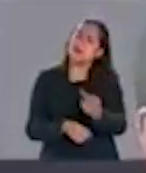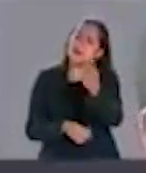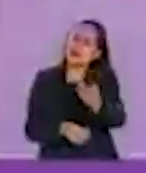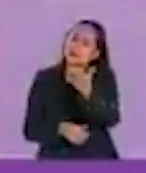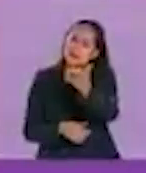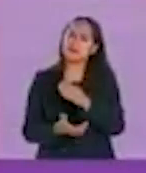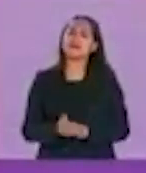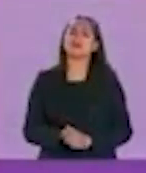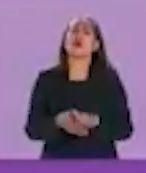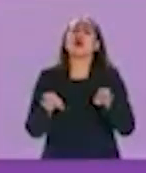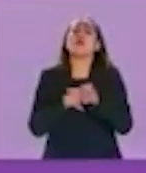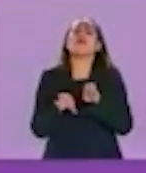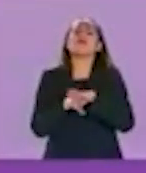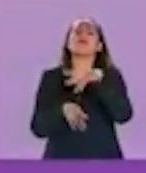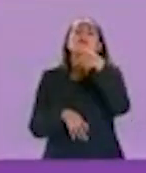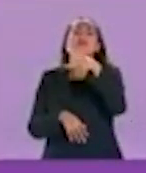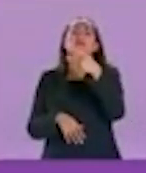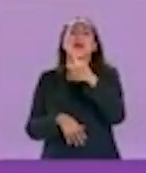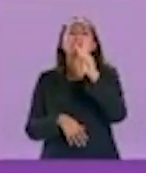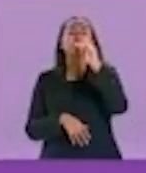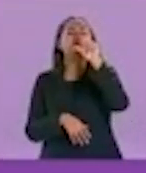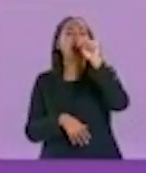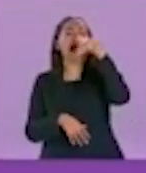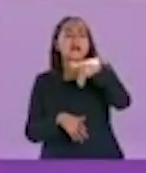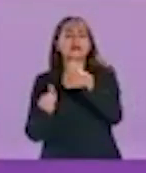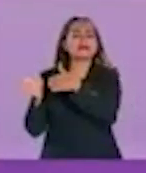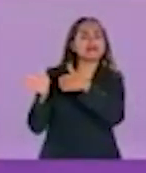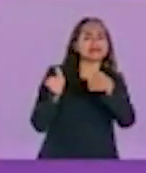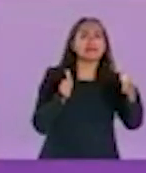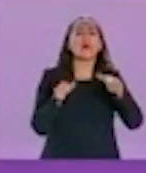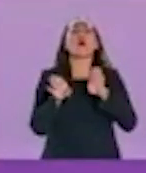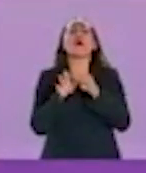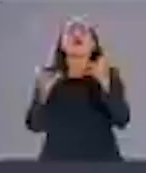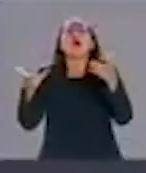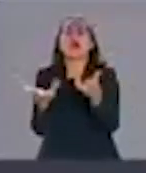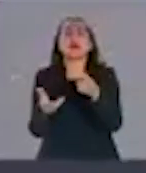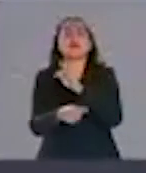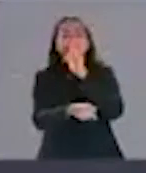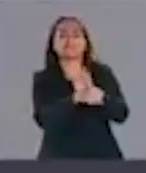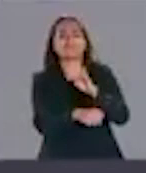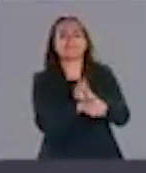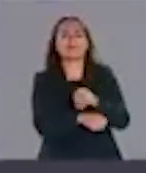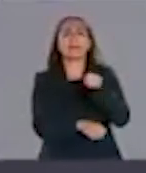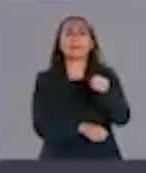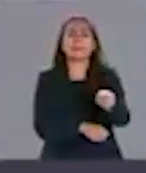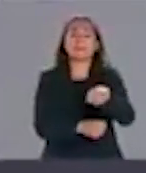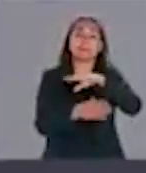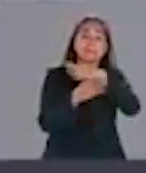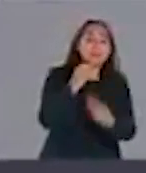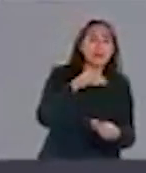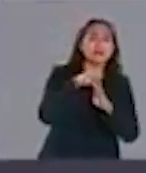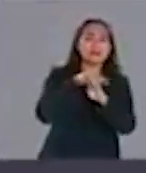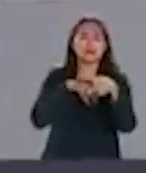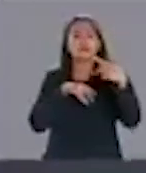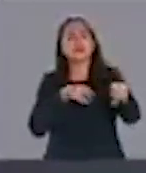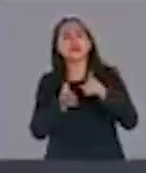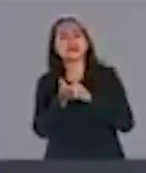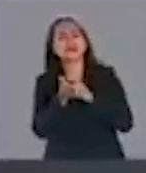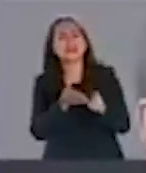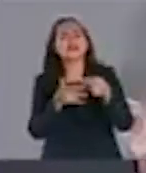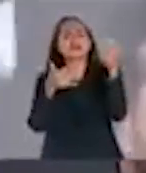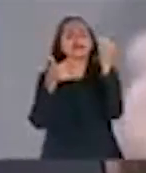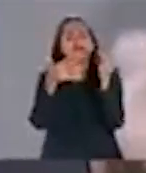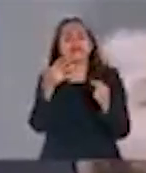de acción de ustedes candidatos acerca de cómo defender los derechos primordiales de los migrantes en los países en donde